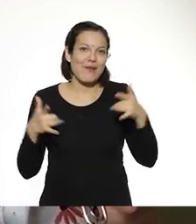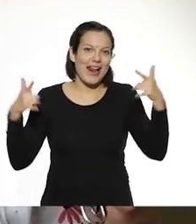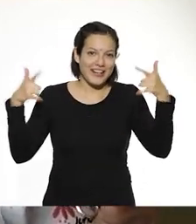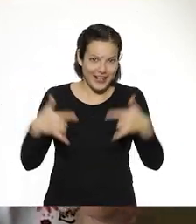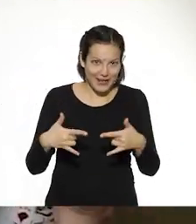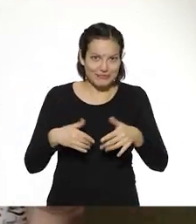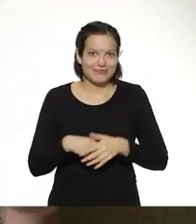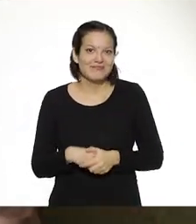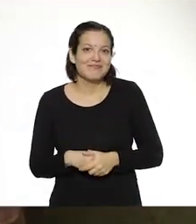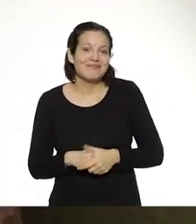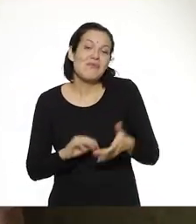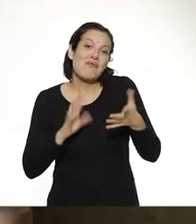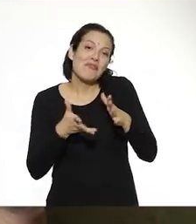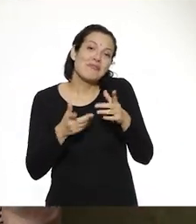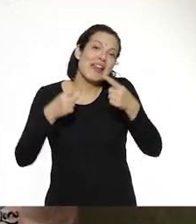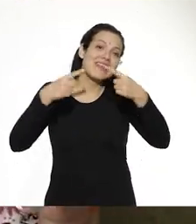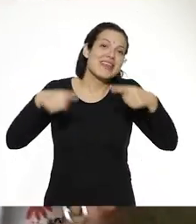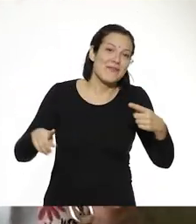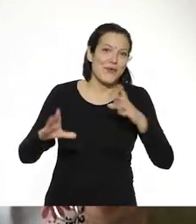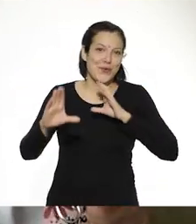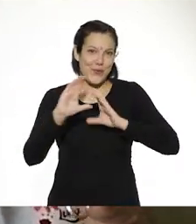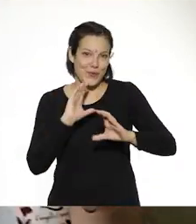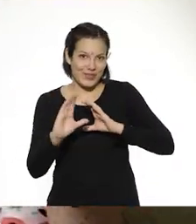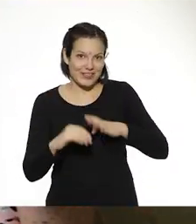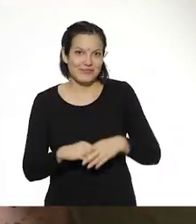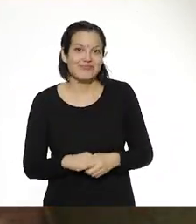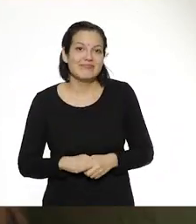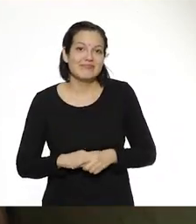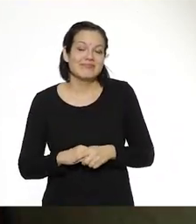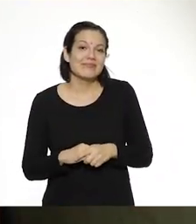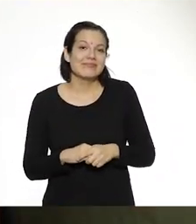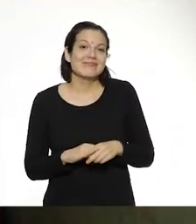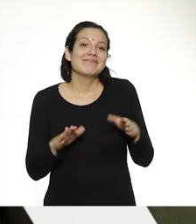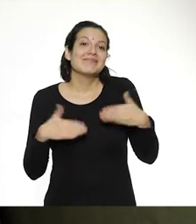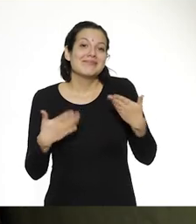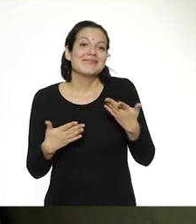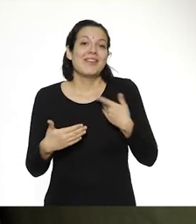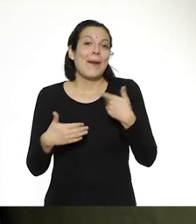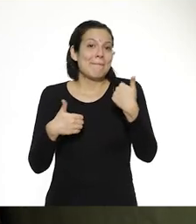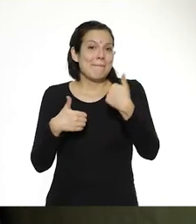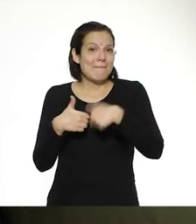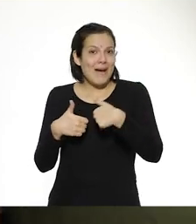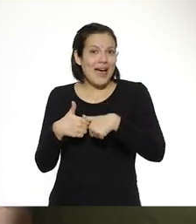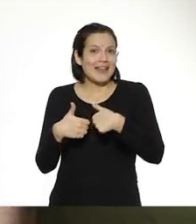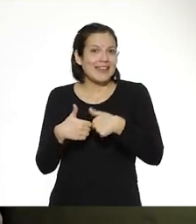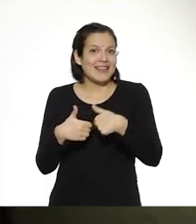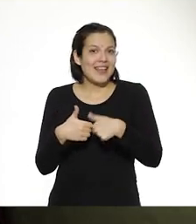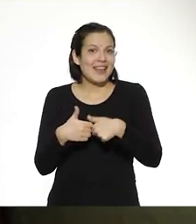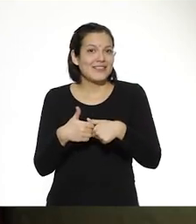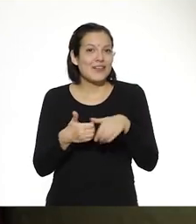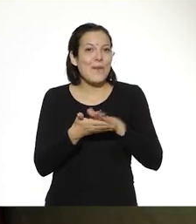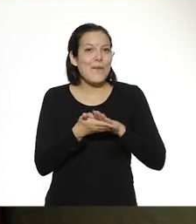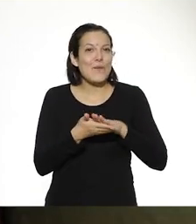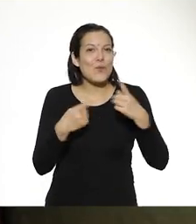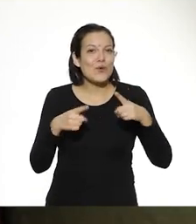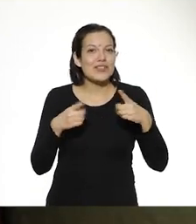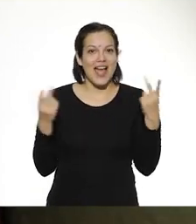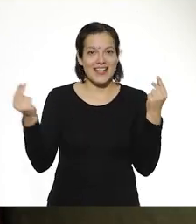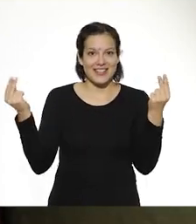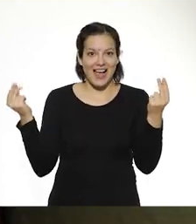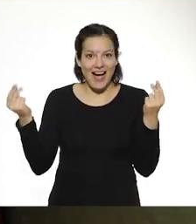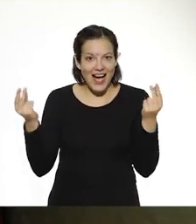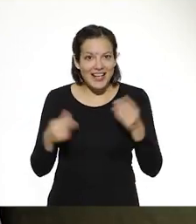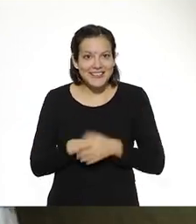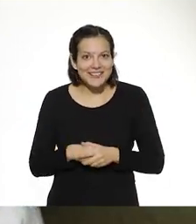de una manera diferente de comunicarnos. Así que, con un mate, con una base de chacarera